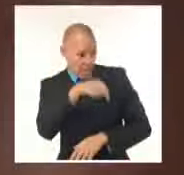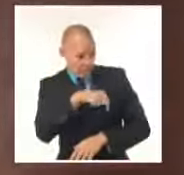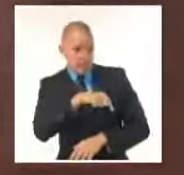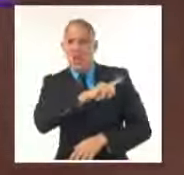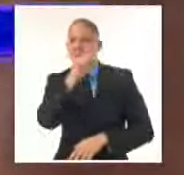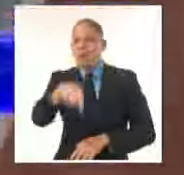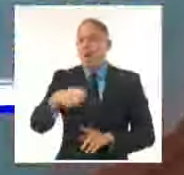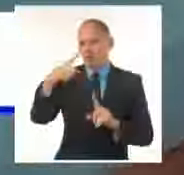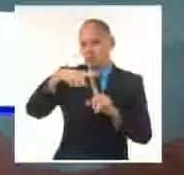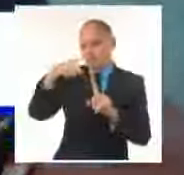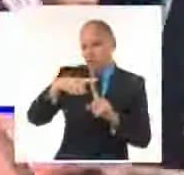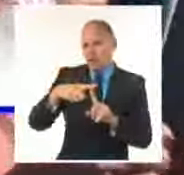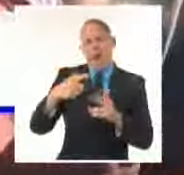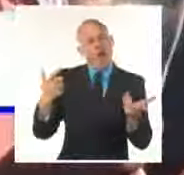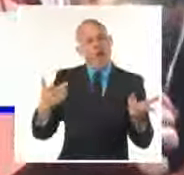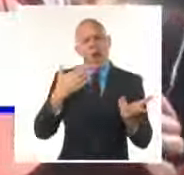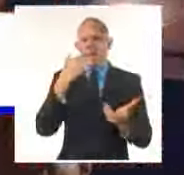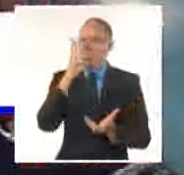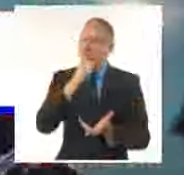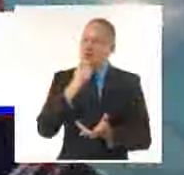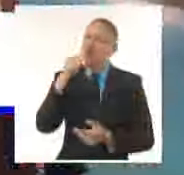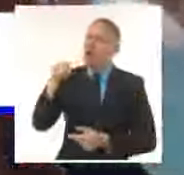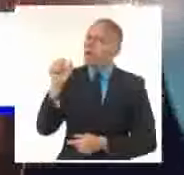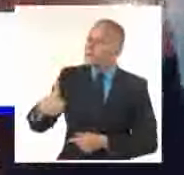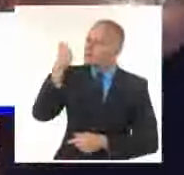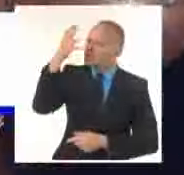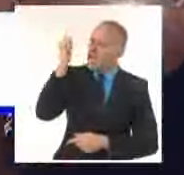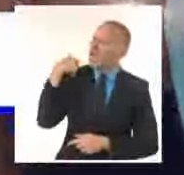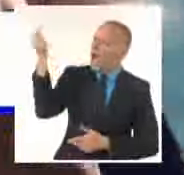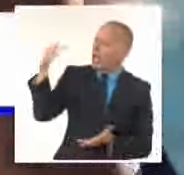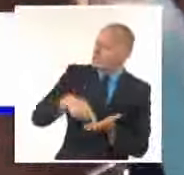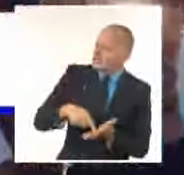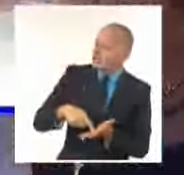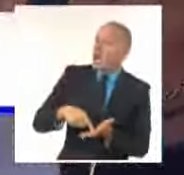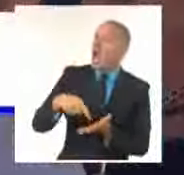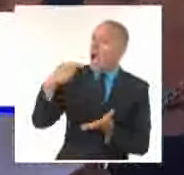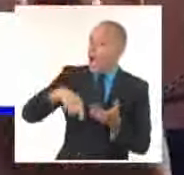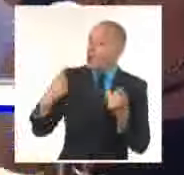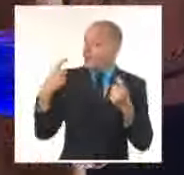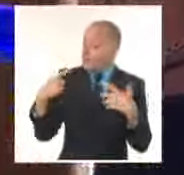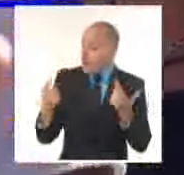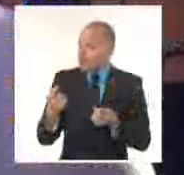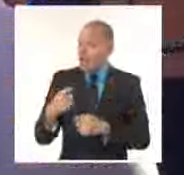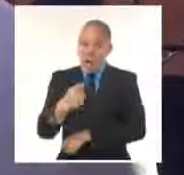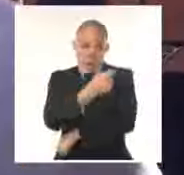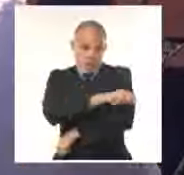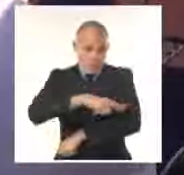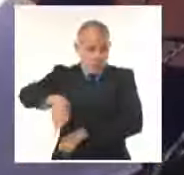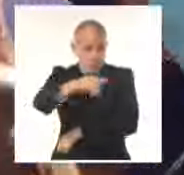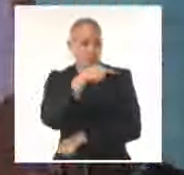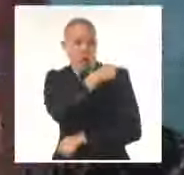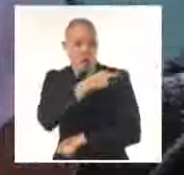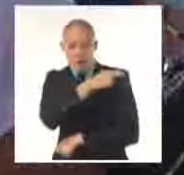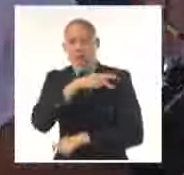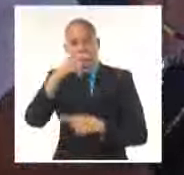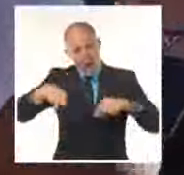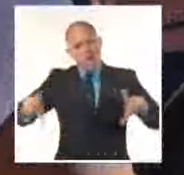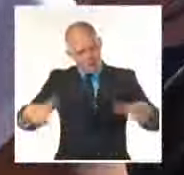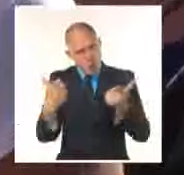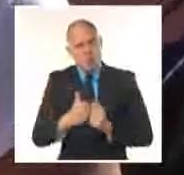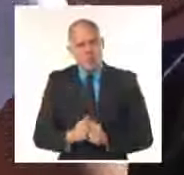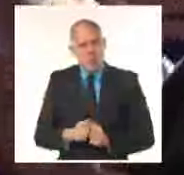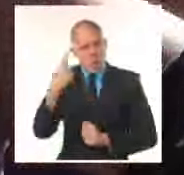Contentísima con la presencia de nuestro presidente aquí. Ahora lo que hace falta es que aquí entonces el pueblo, los dirigentes de nosotros cumplan con todas las indicaciones que él hace y un control